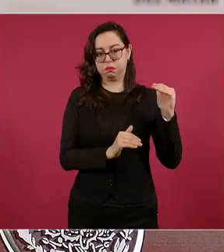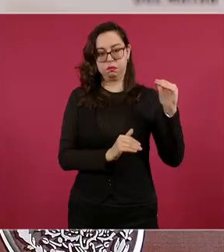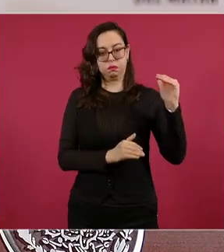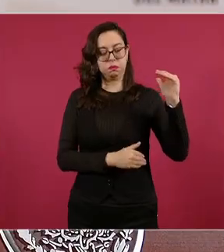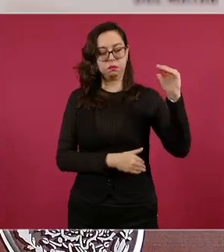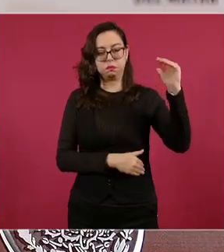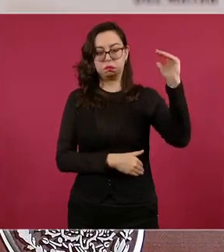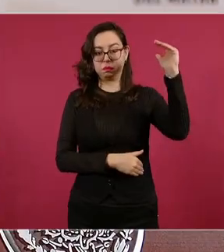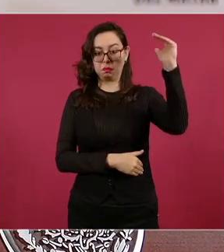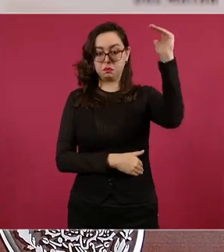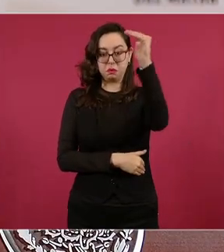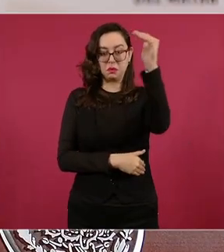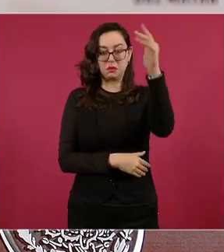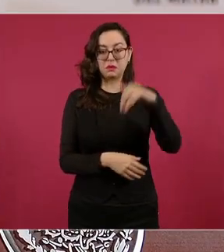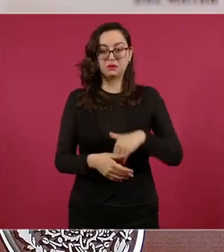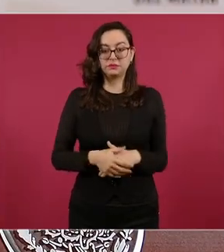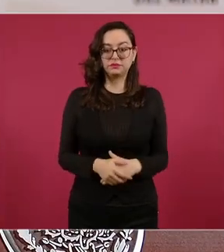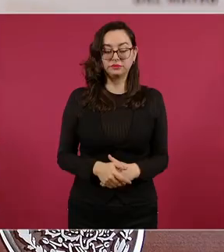y está arriba.